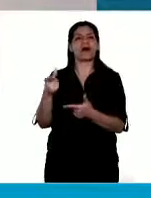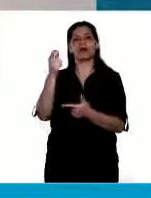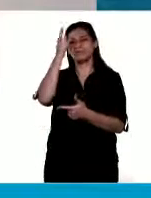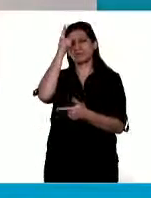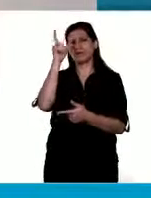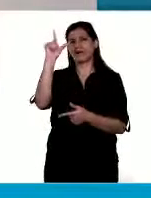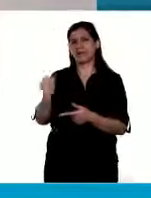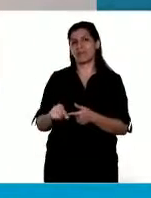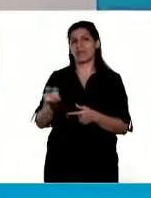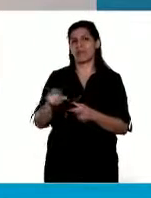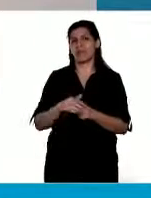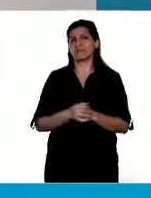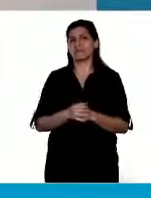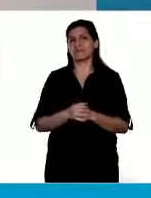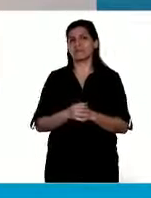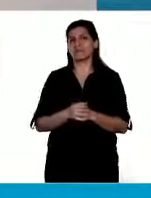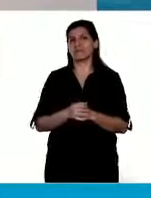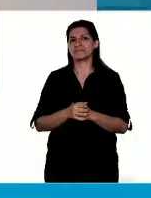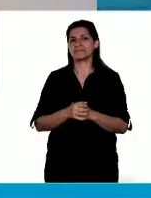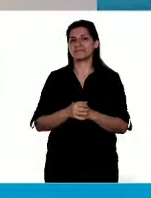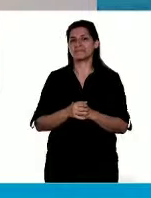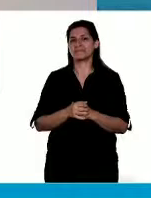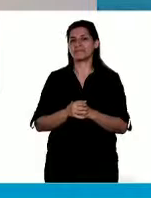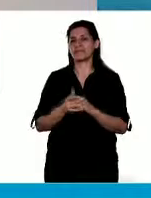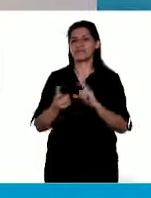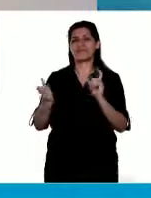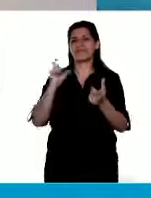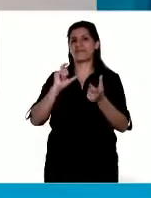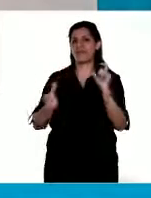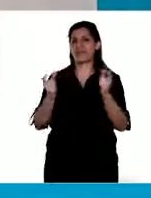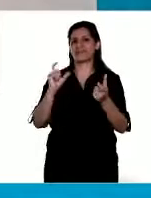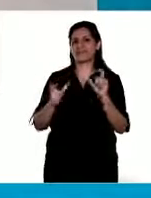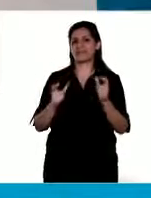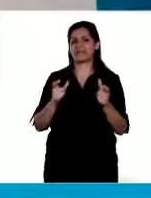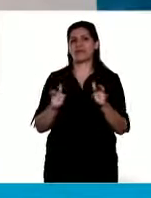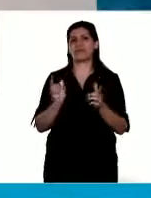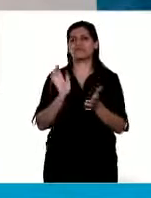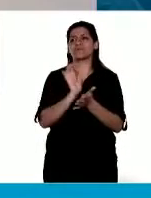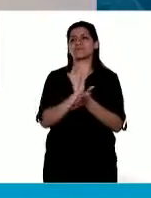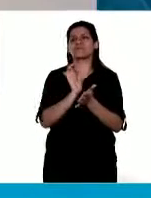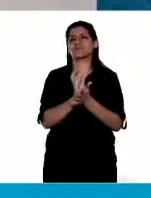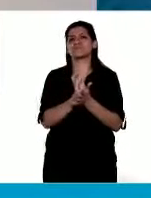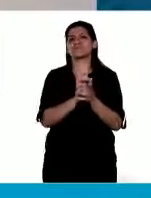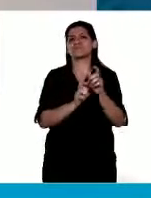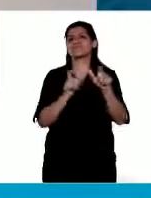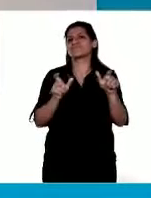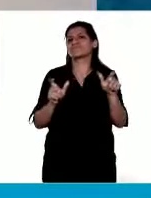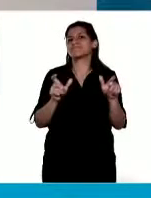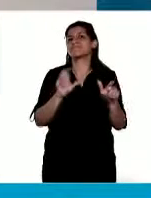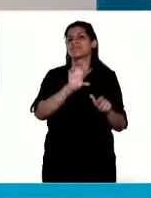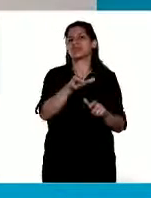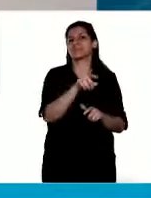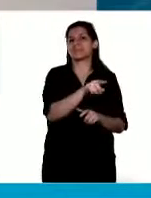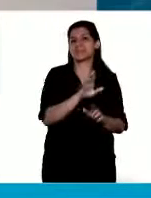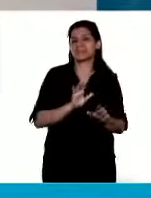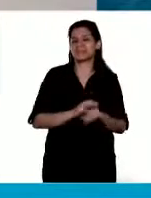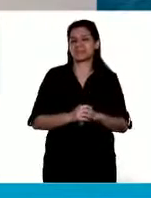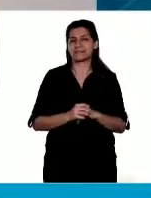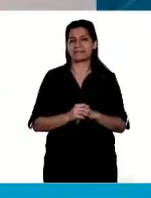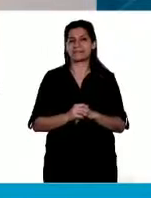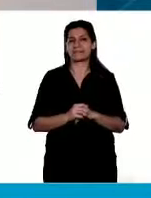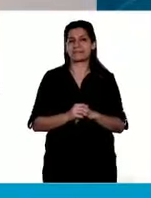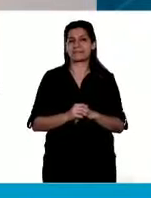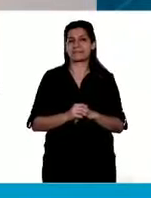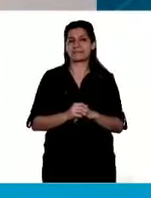bono, causando una disparidad muy manifiesta con sus hermanos bonaerenses. Y sobre todo no haberlo hecho